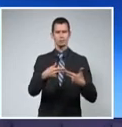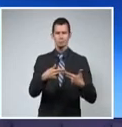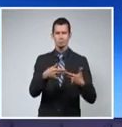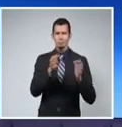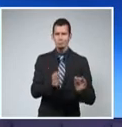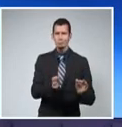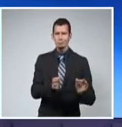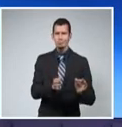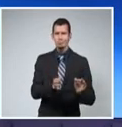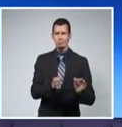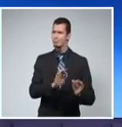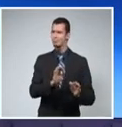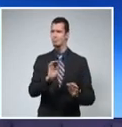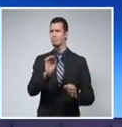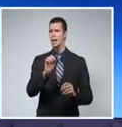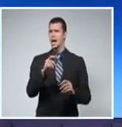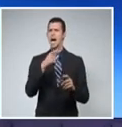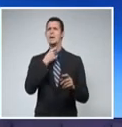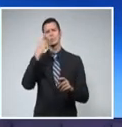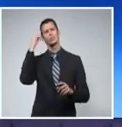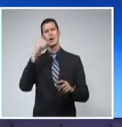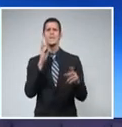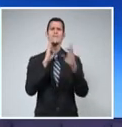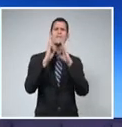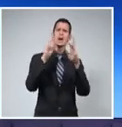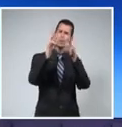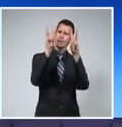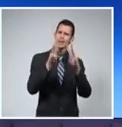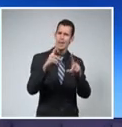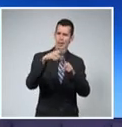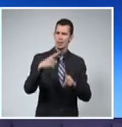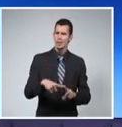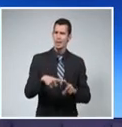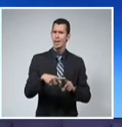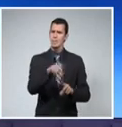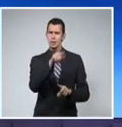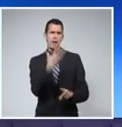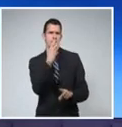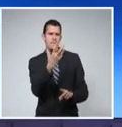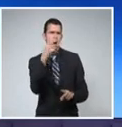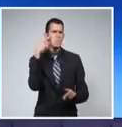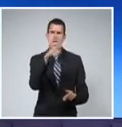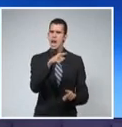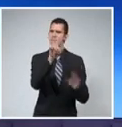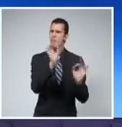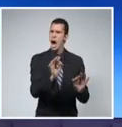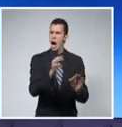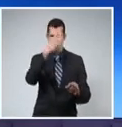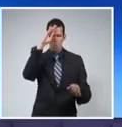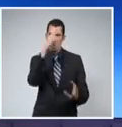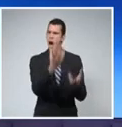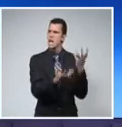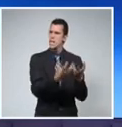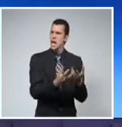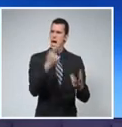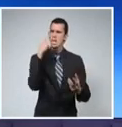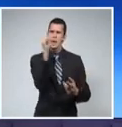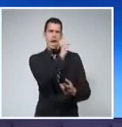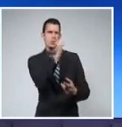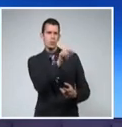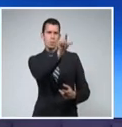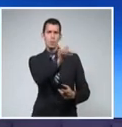likes en las redes sociales, en YouTube. Vamos a juzgar juntos, ustedes y nosotros, cuánto de espontáneo puede existir en